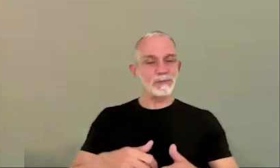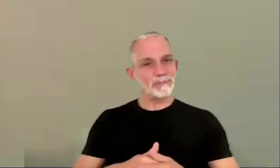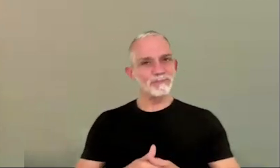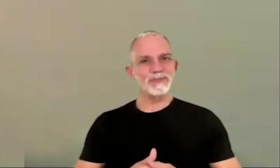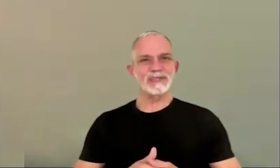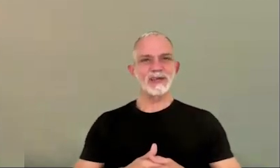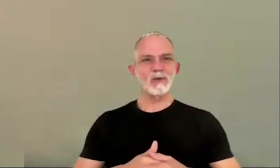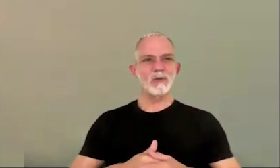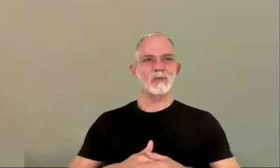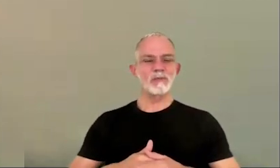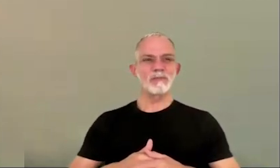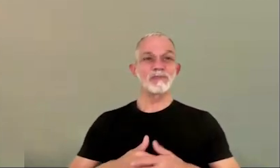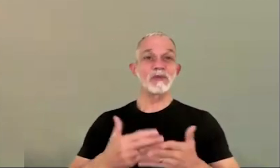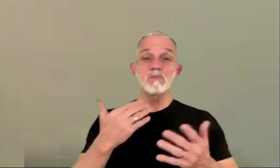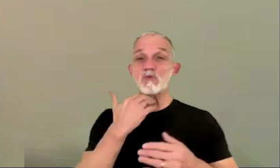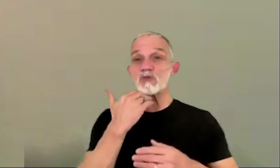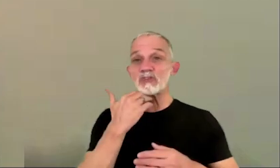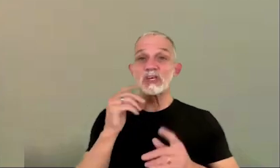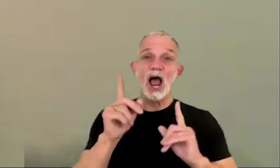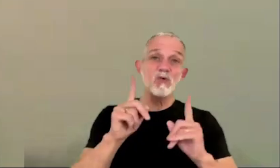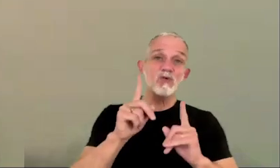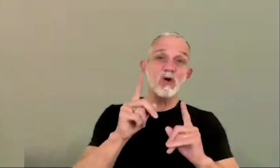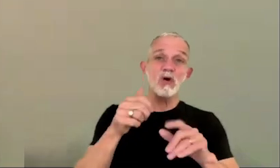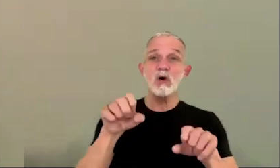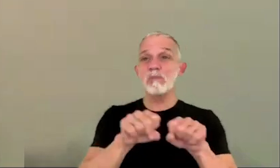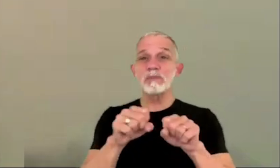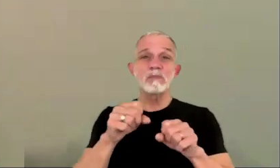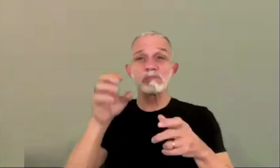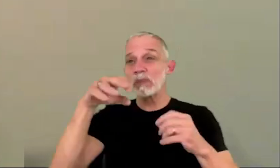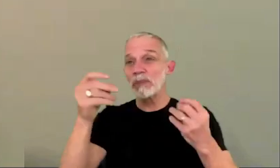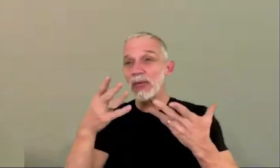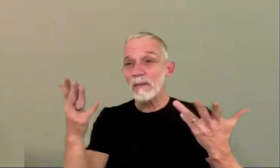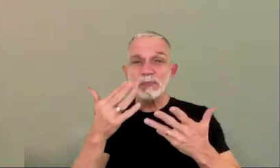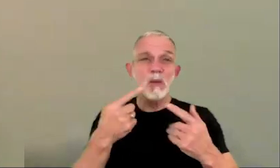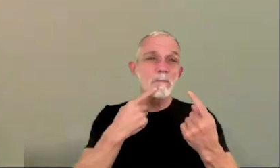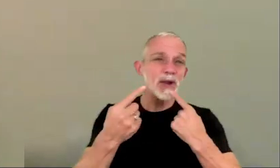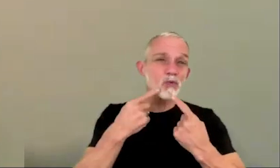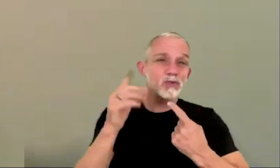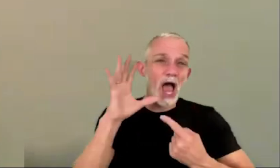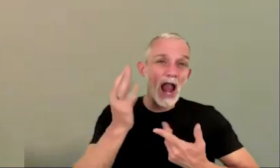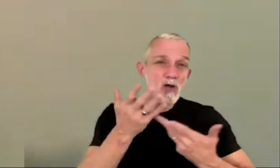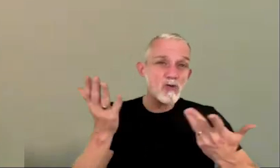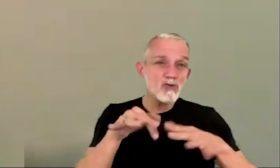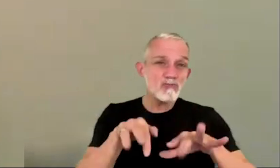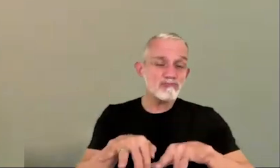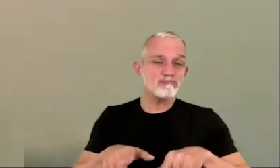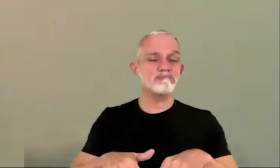bueno, no sé si alguno de los presentes tiene alguna pregunta que quiera formular.